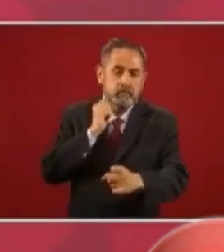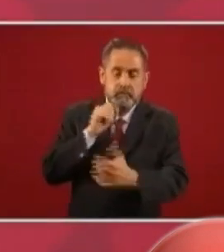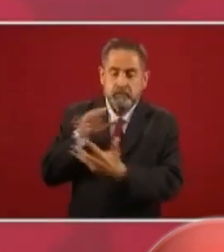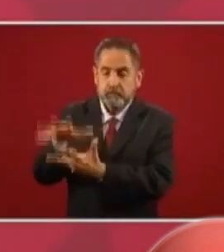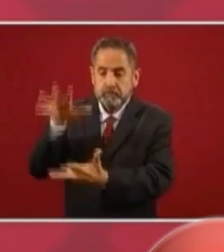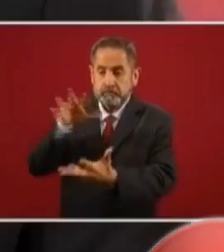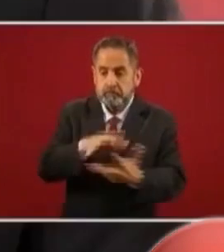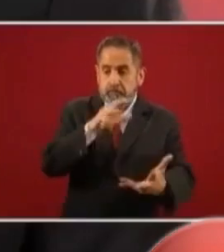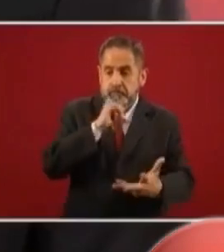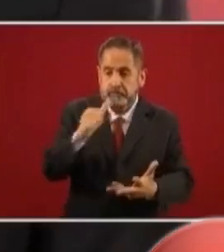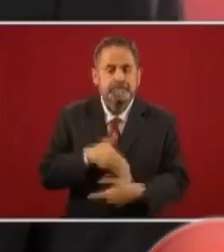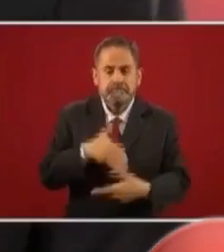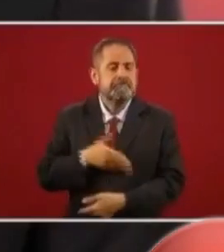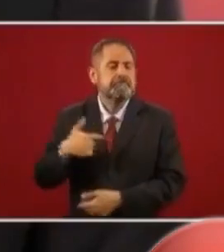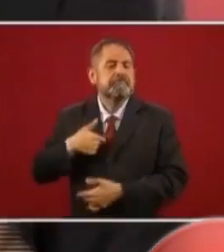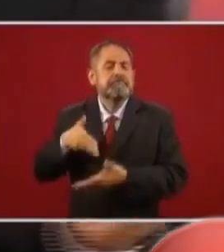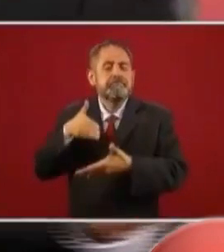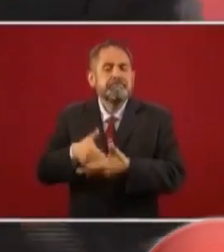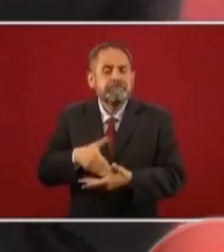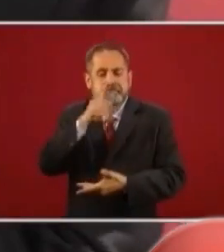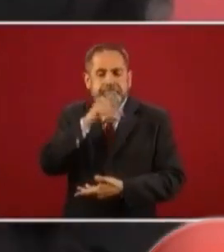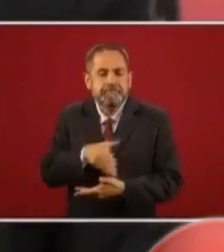mayoría en el Congreso,